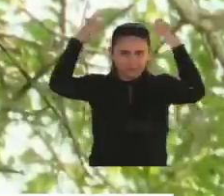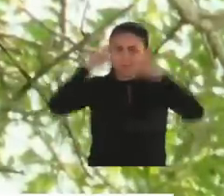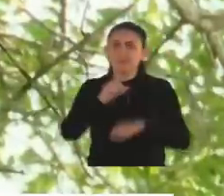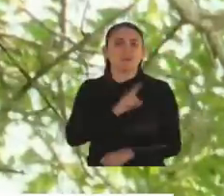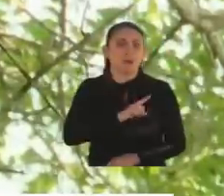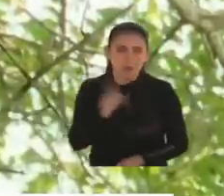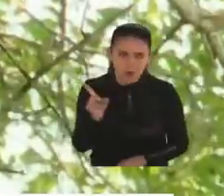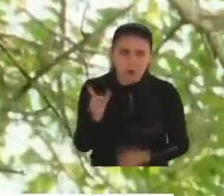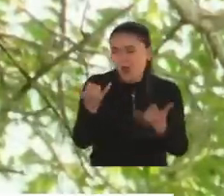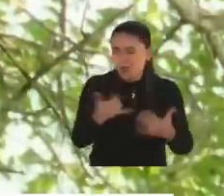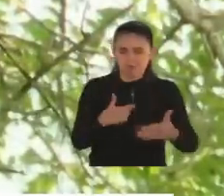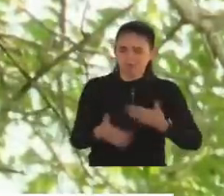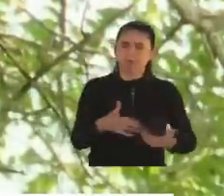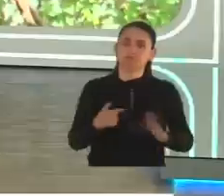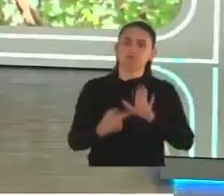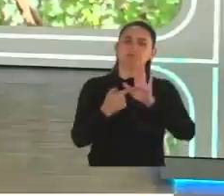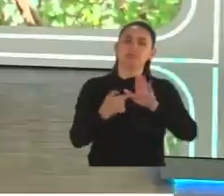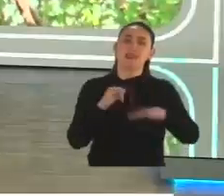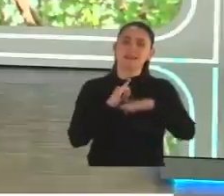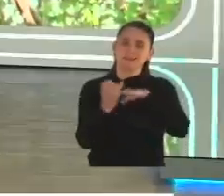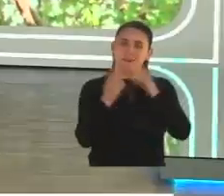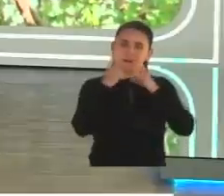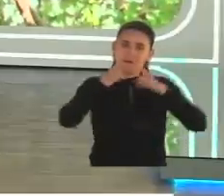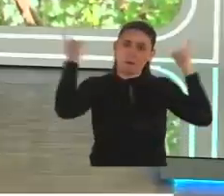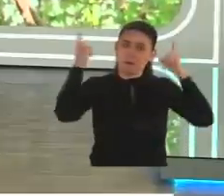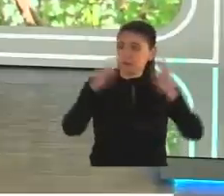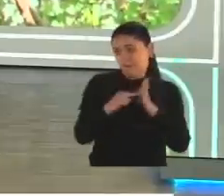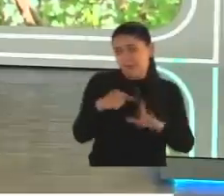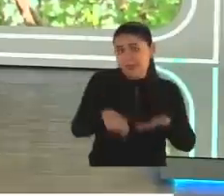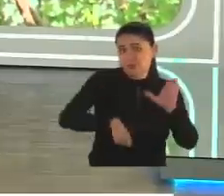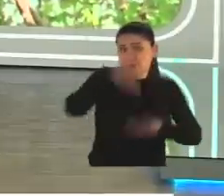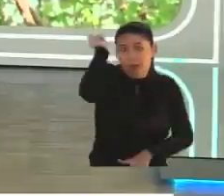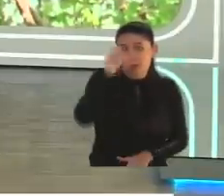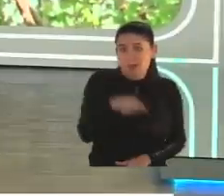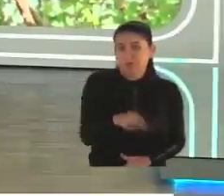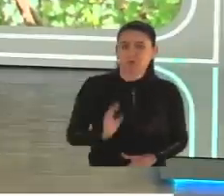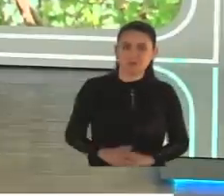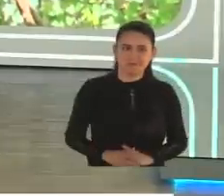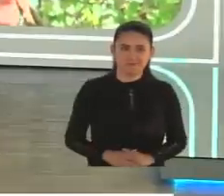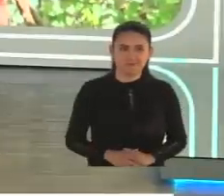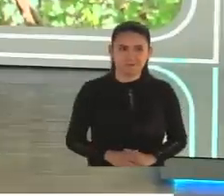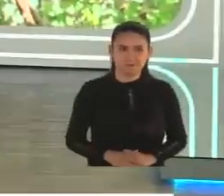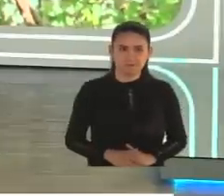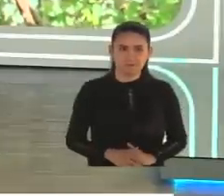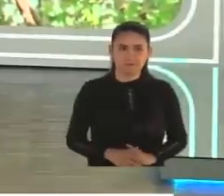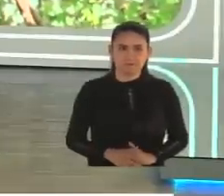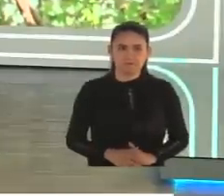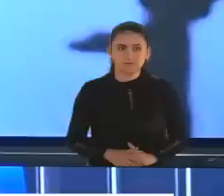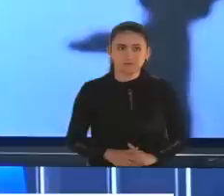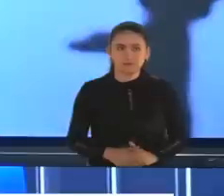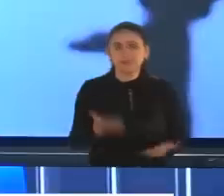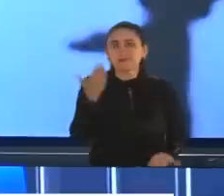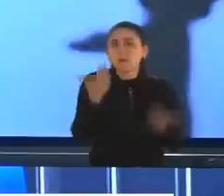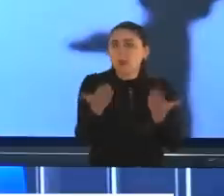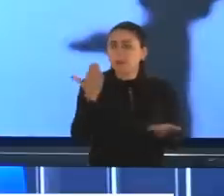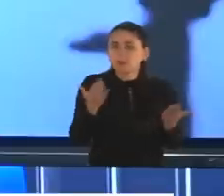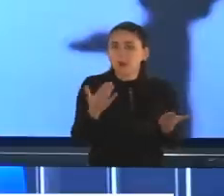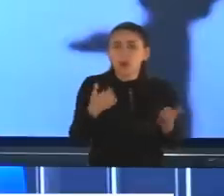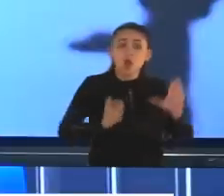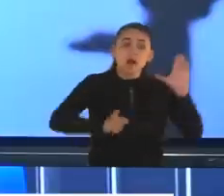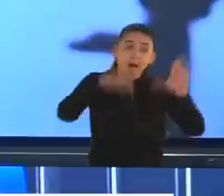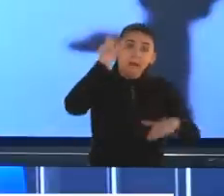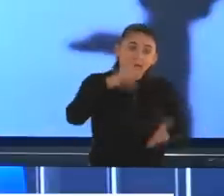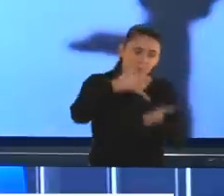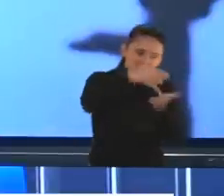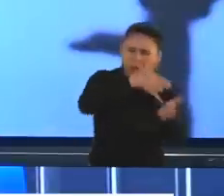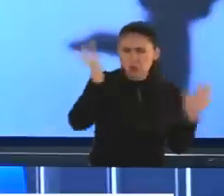estoy presentando Survivor, entonces siento que gané también. Siempre he ganado para mí, es dependiendo de cómo lo quieras ver. Guapísimo, gracias